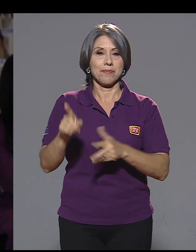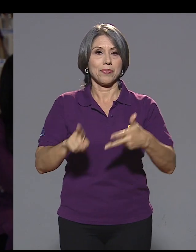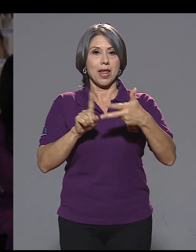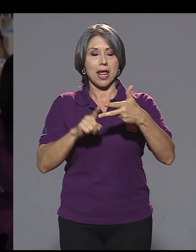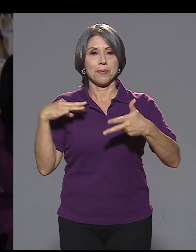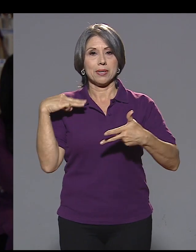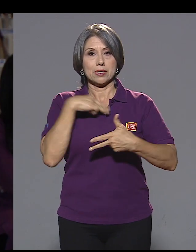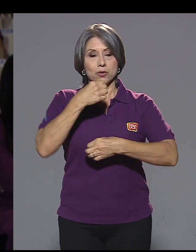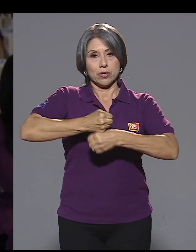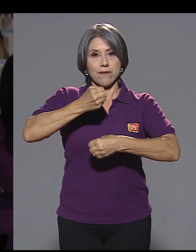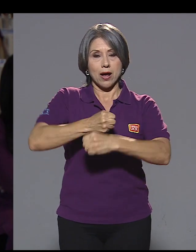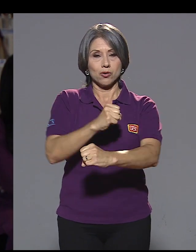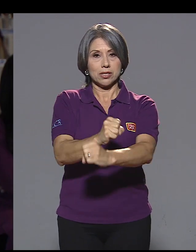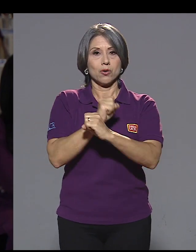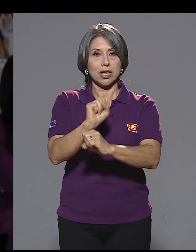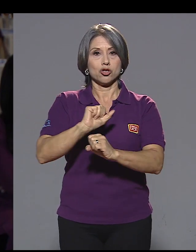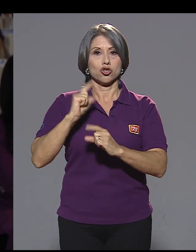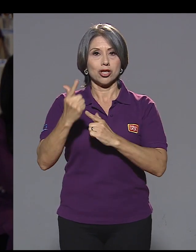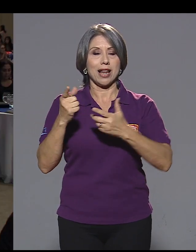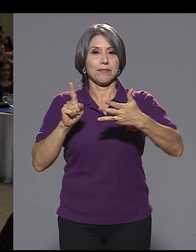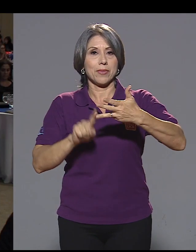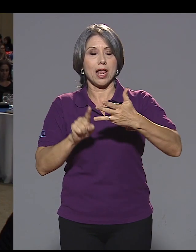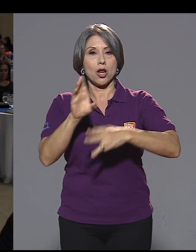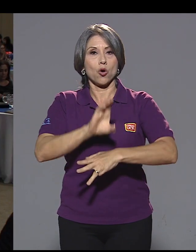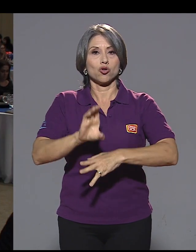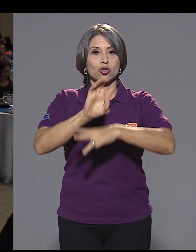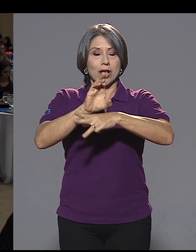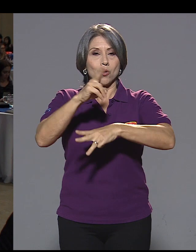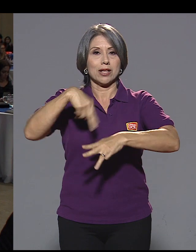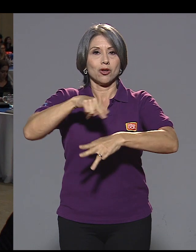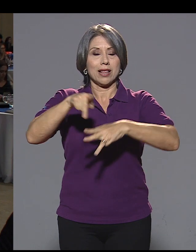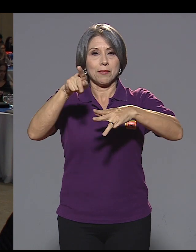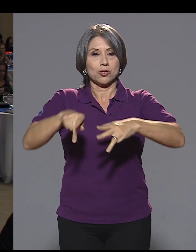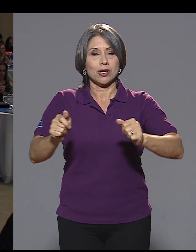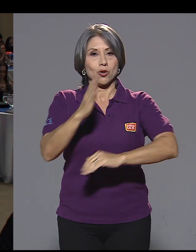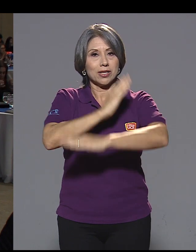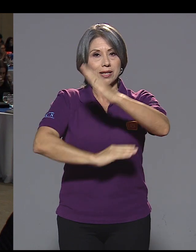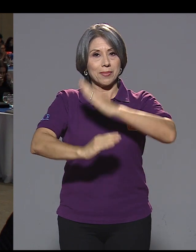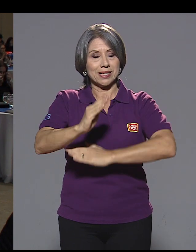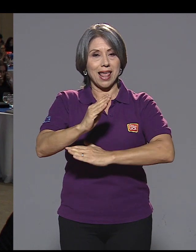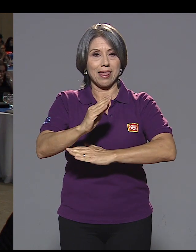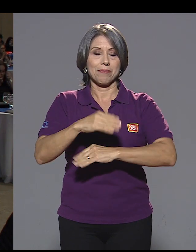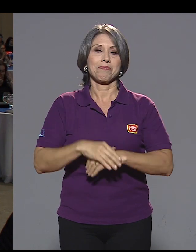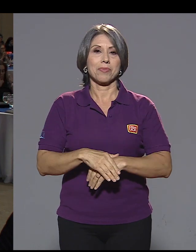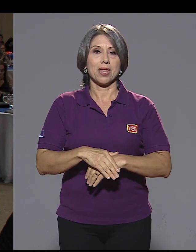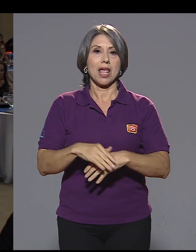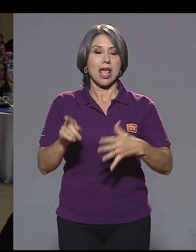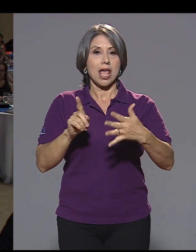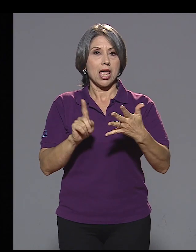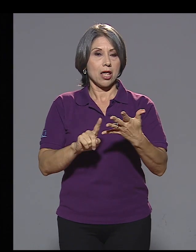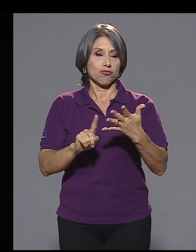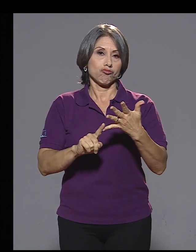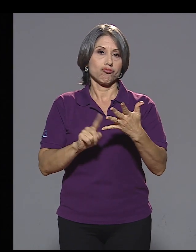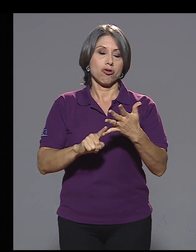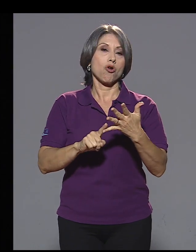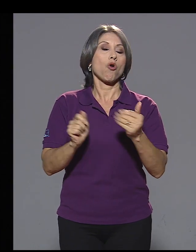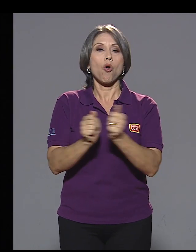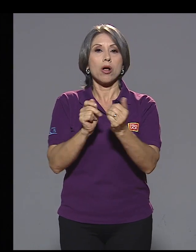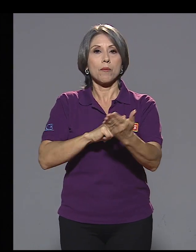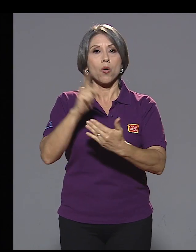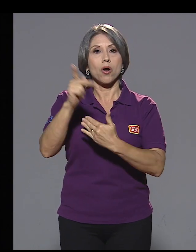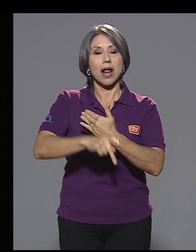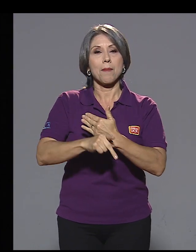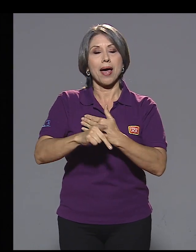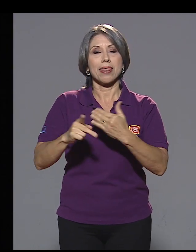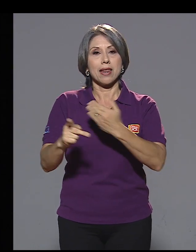el Ministerio de Trabajo y Seguridad Social, el Consejo Nacional de Personas con Discapacidad, CONAPDIS, en conjunto con el Programa